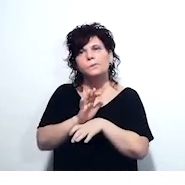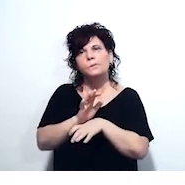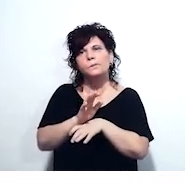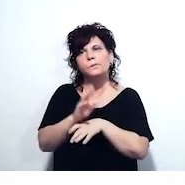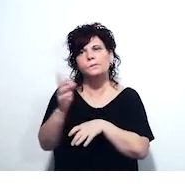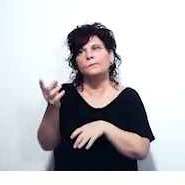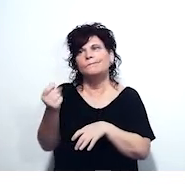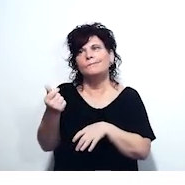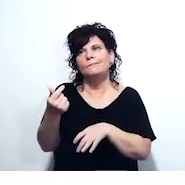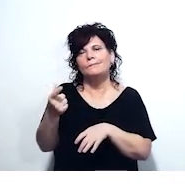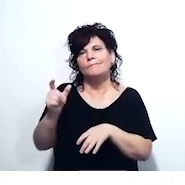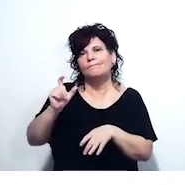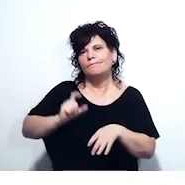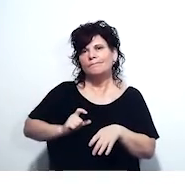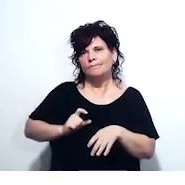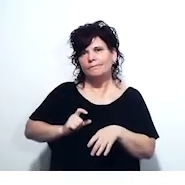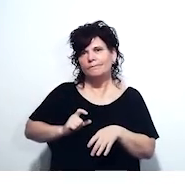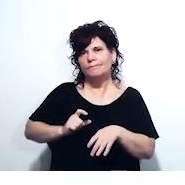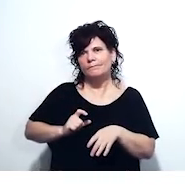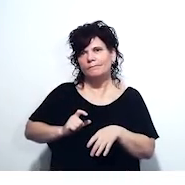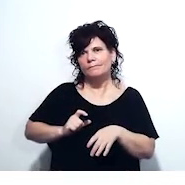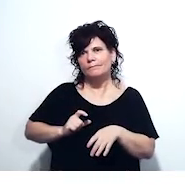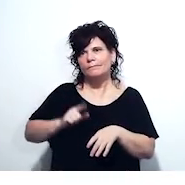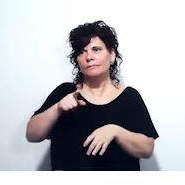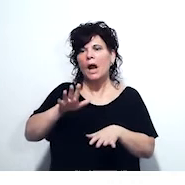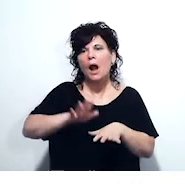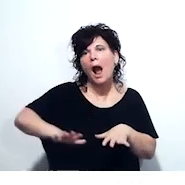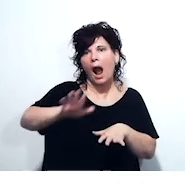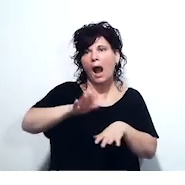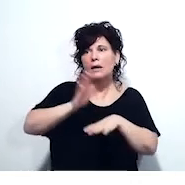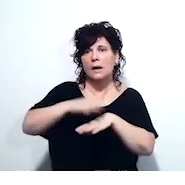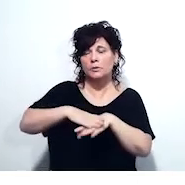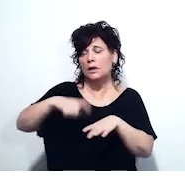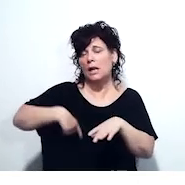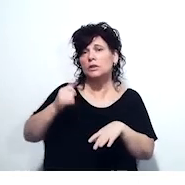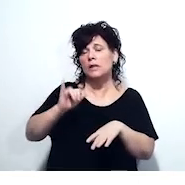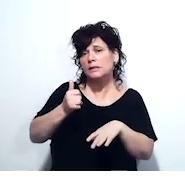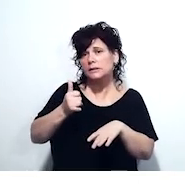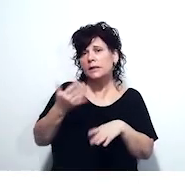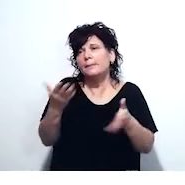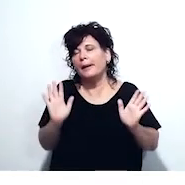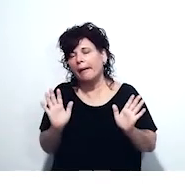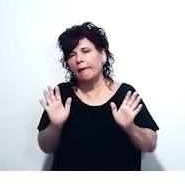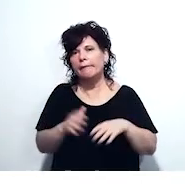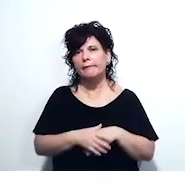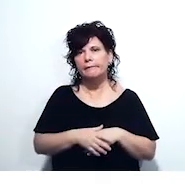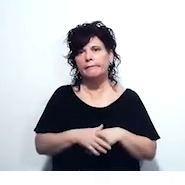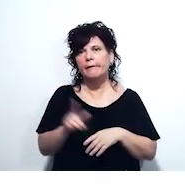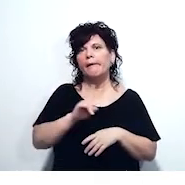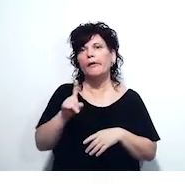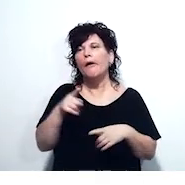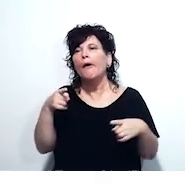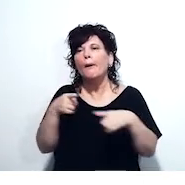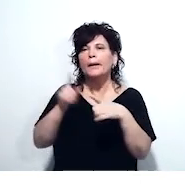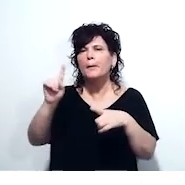generar rentabilidad para sus dueños o sus accionistas. Tienen sus áreas de responsabilidad social, pero bueno, no es